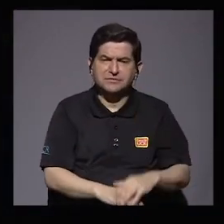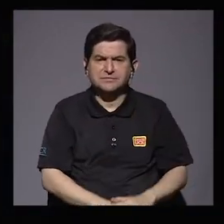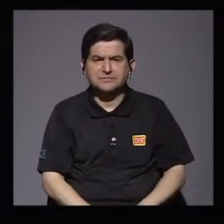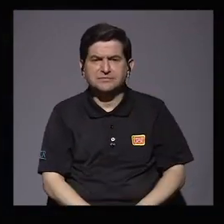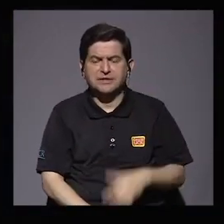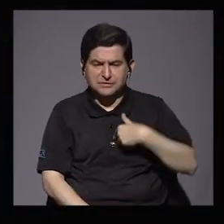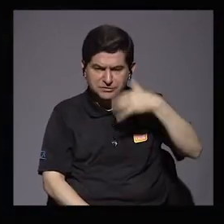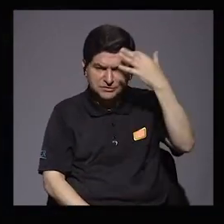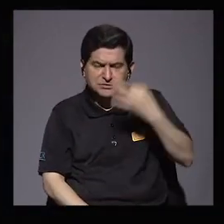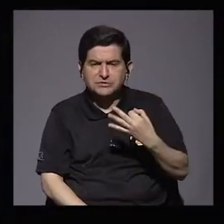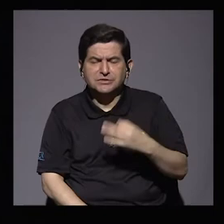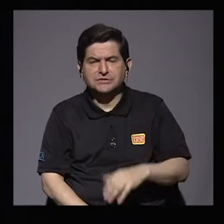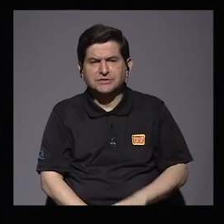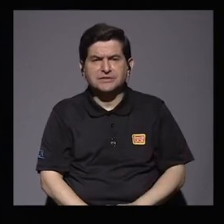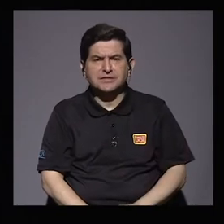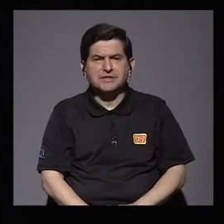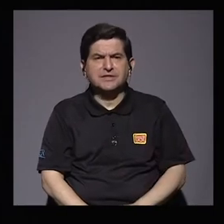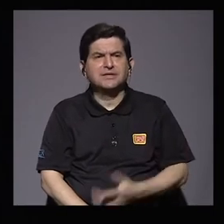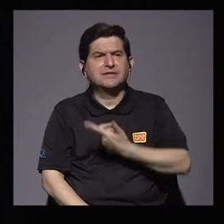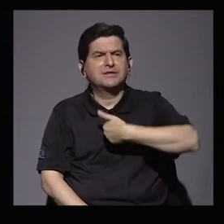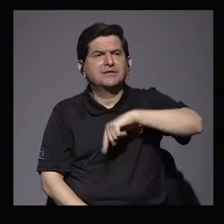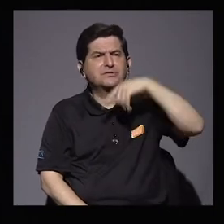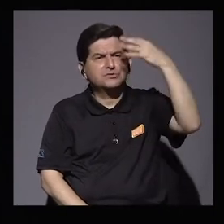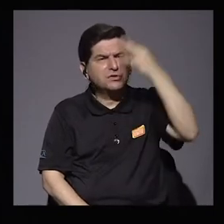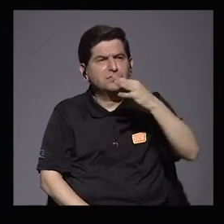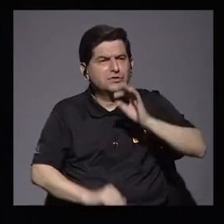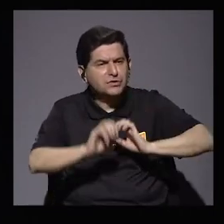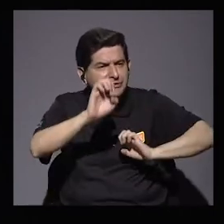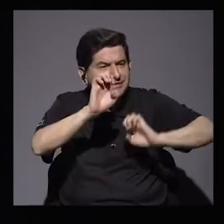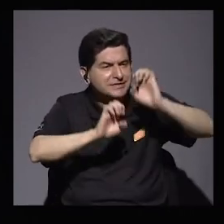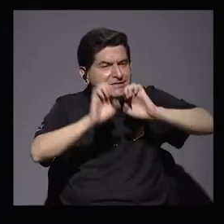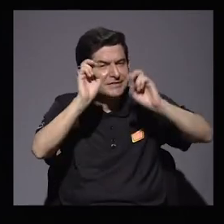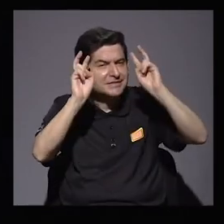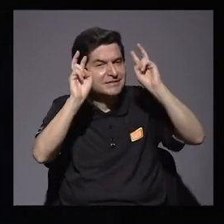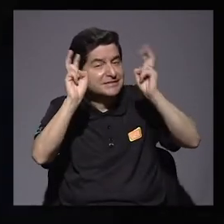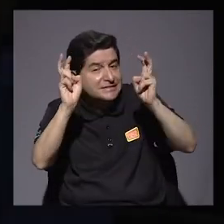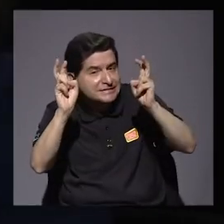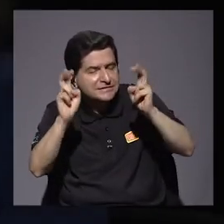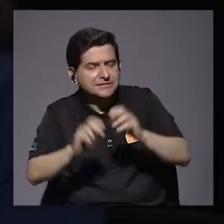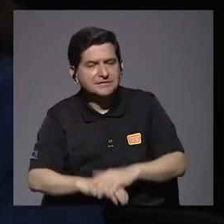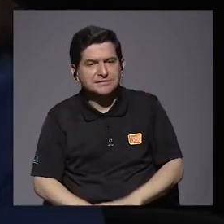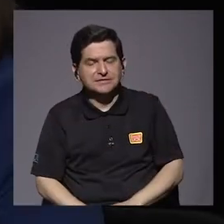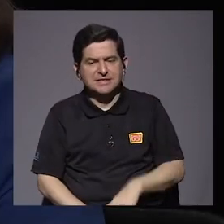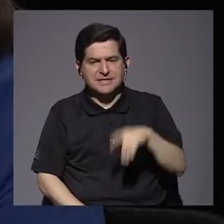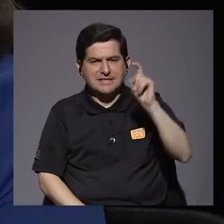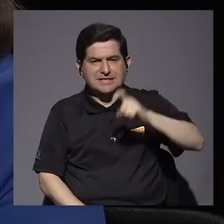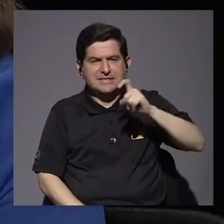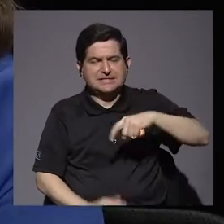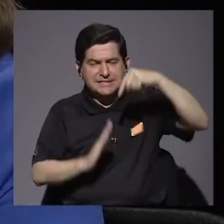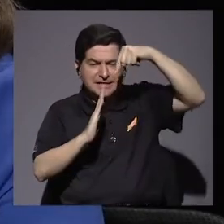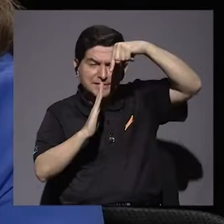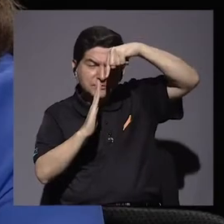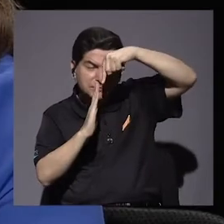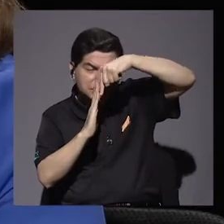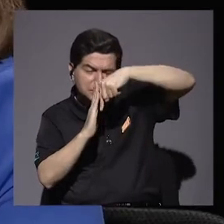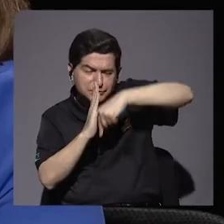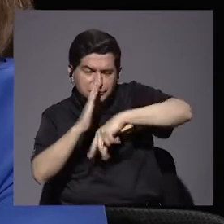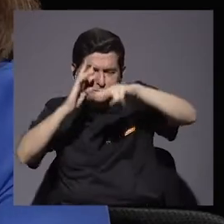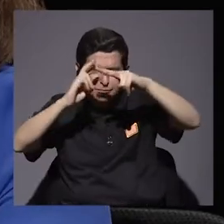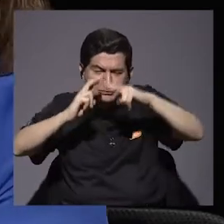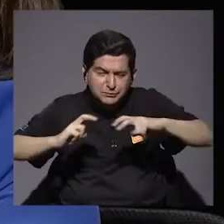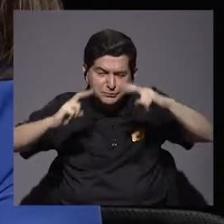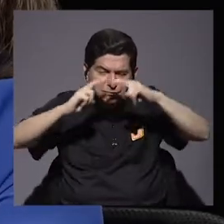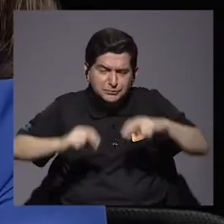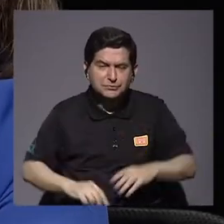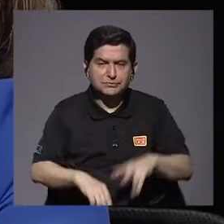Yo pienso que también lo que nosotros consideramos como evaluación debe ser profundamente revisado desde